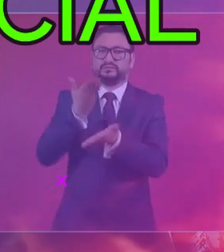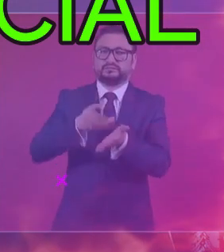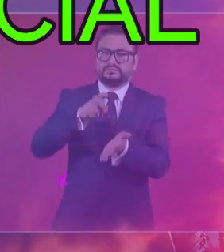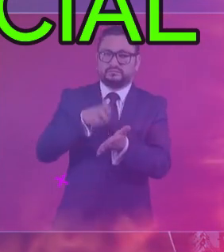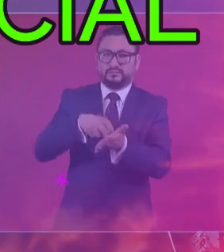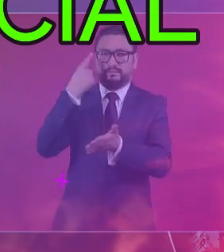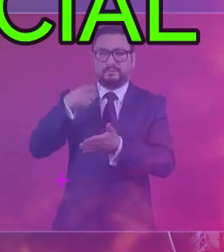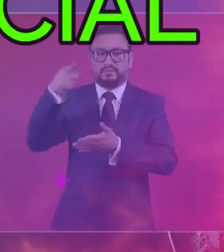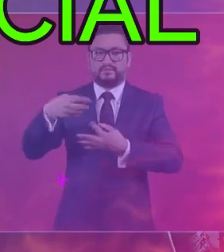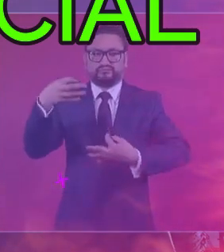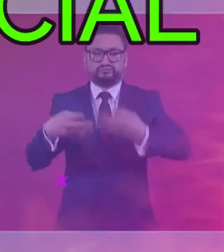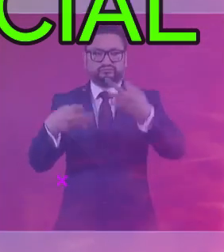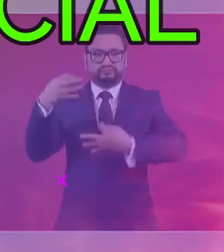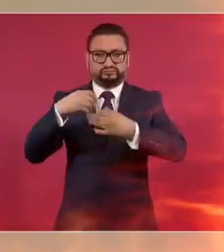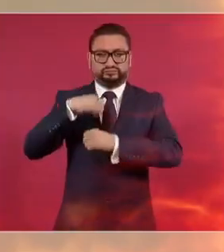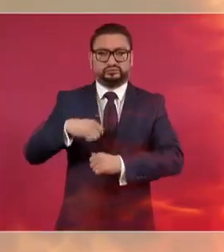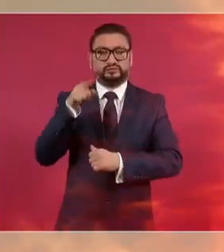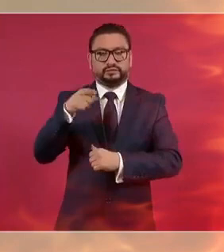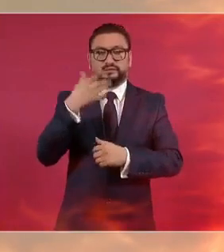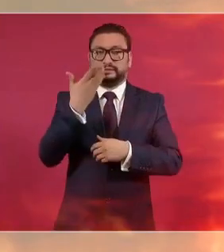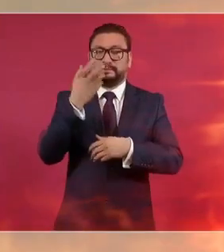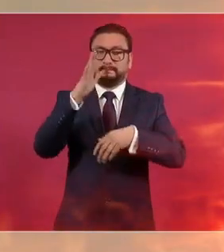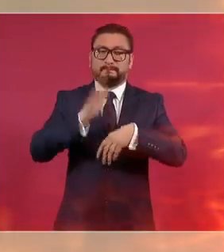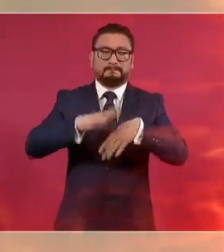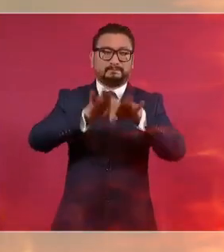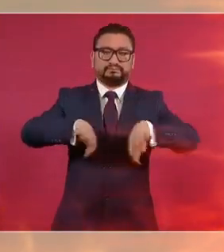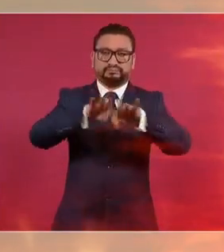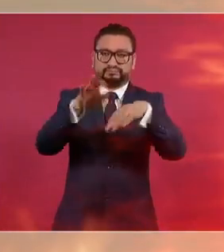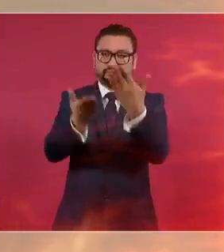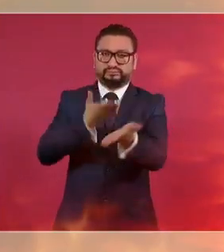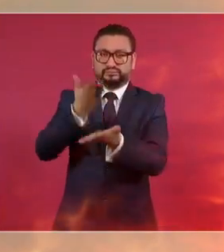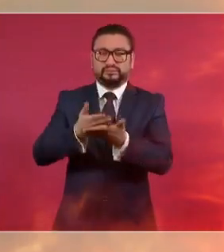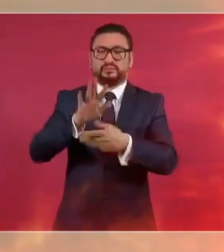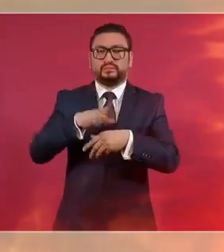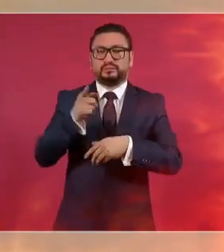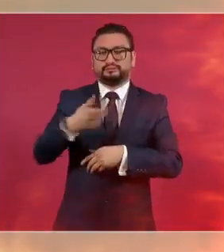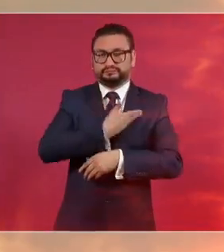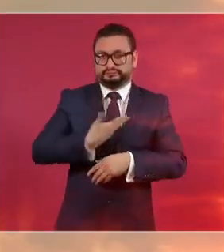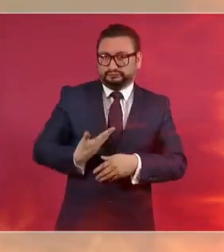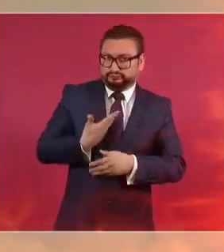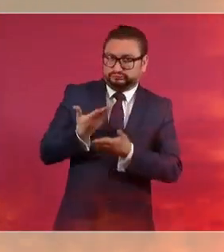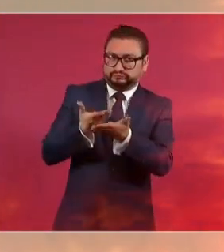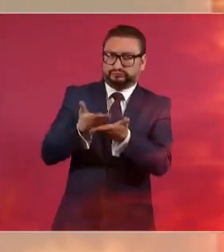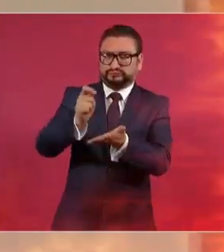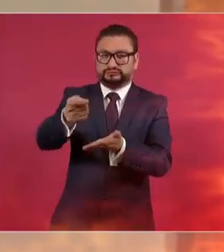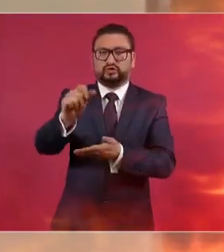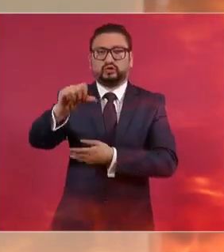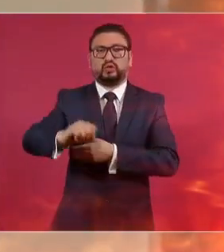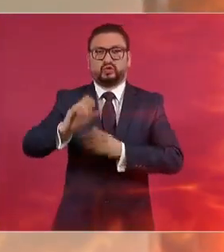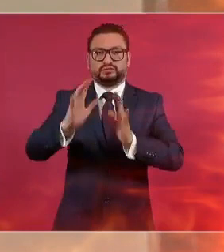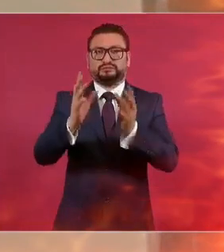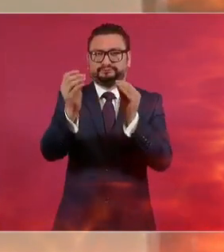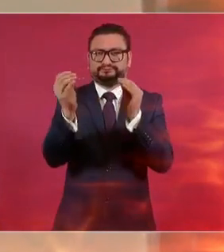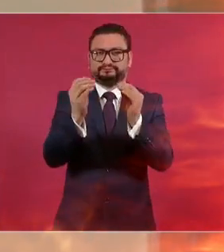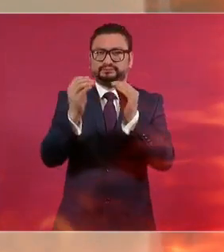López, esas relaciones de compadrazgo que tanto criticaba López. Bueno, llegó hoy en la mañanera a decir